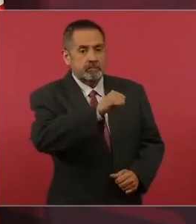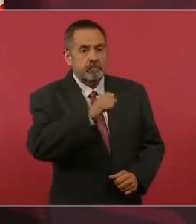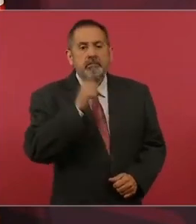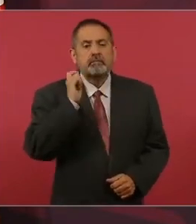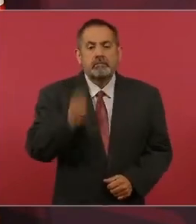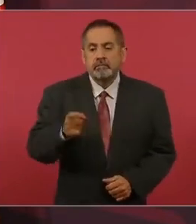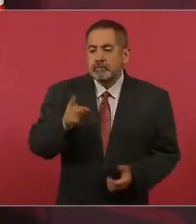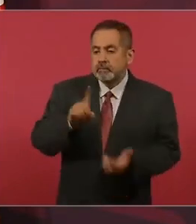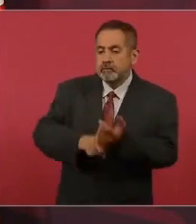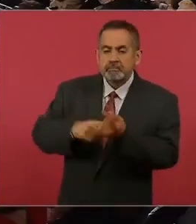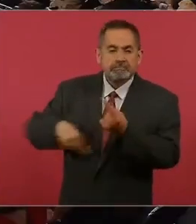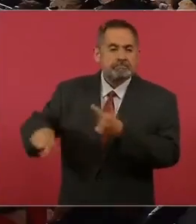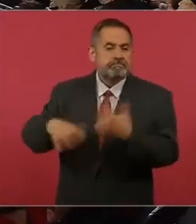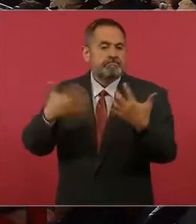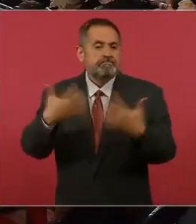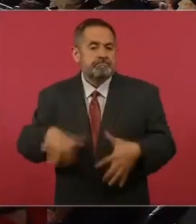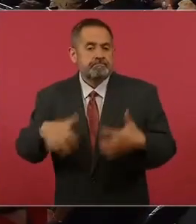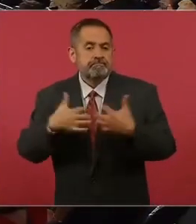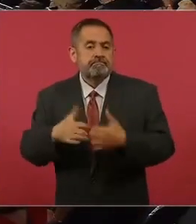si